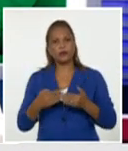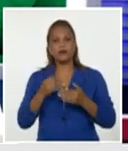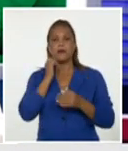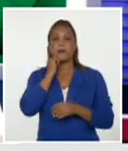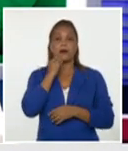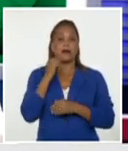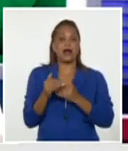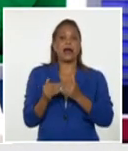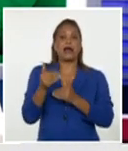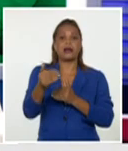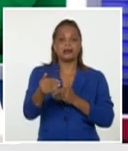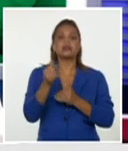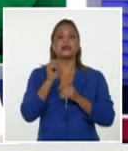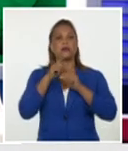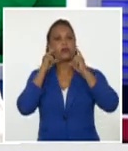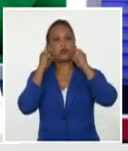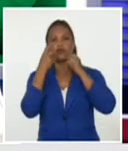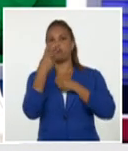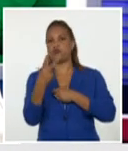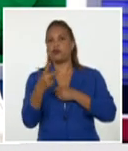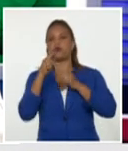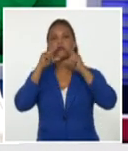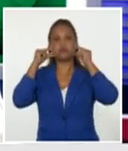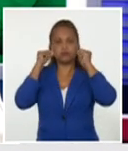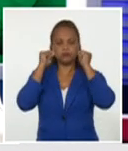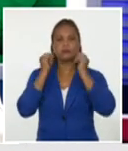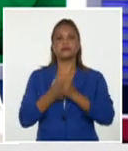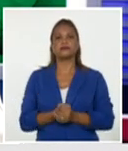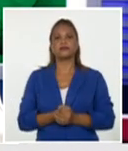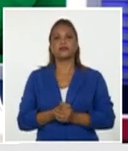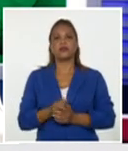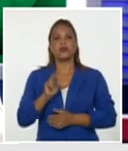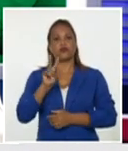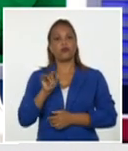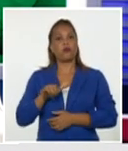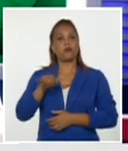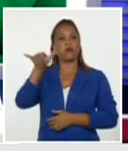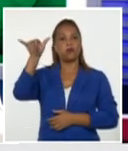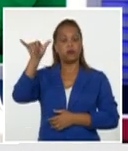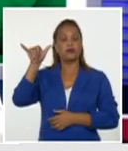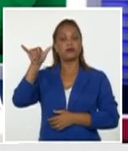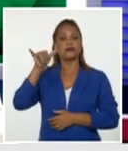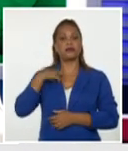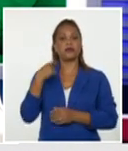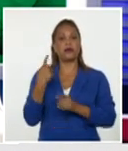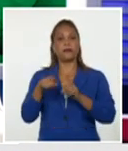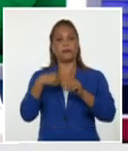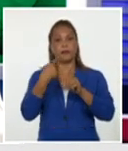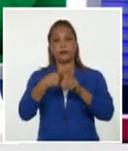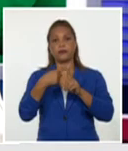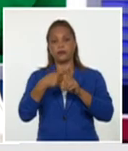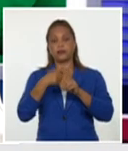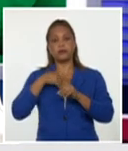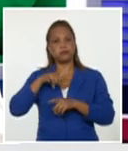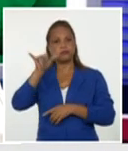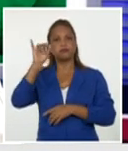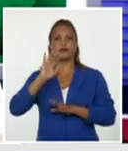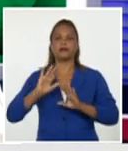ahora. 2 evacuados y 54 retornados a sus países después del diagnóstico. Ayer,